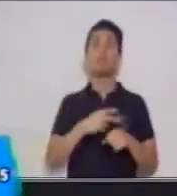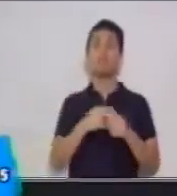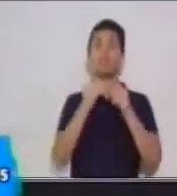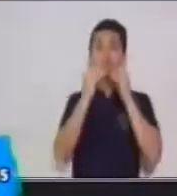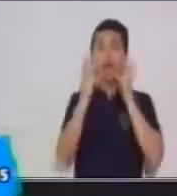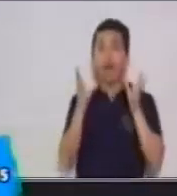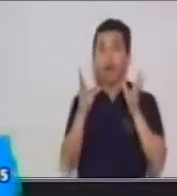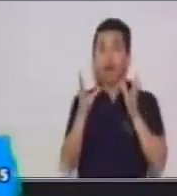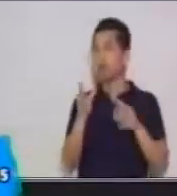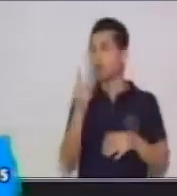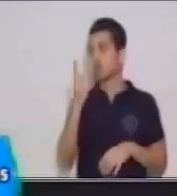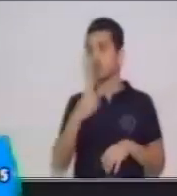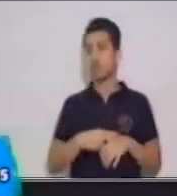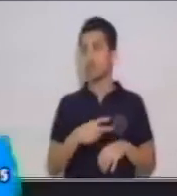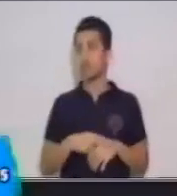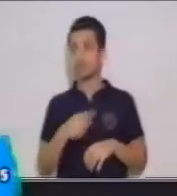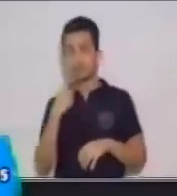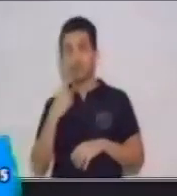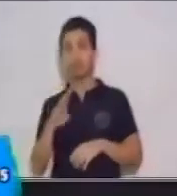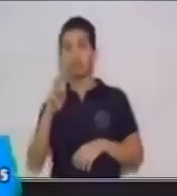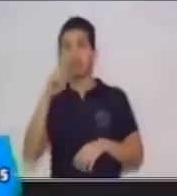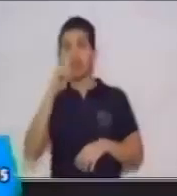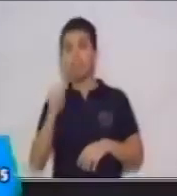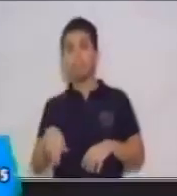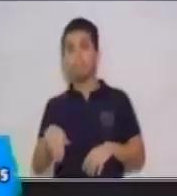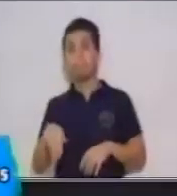boca? Dos veces, volvámoslo a hacer.